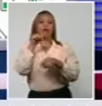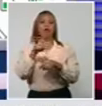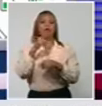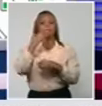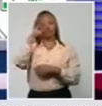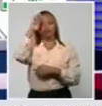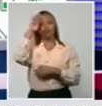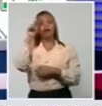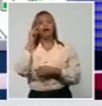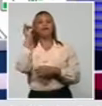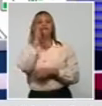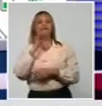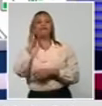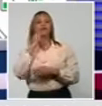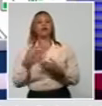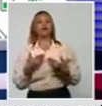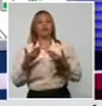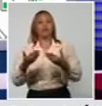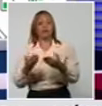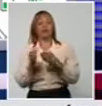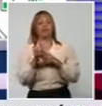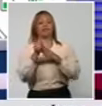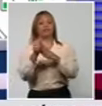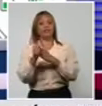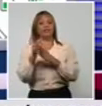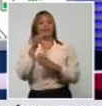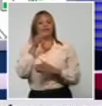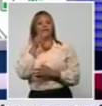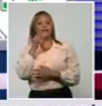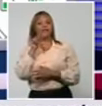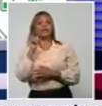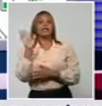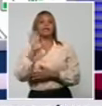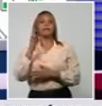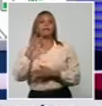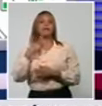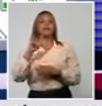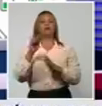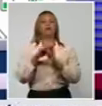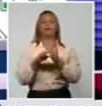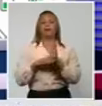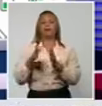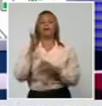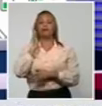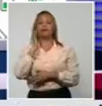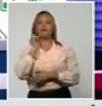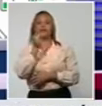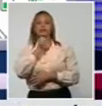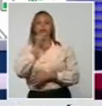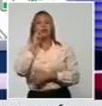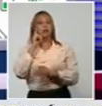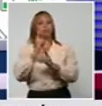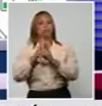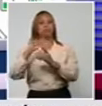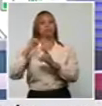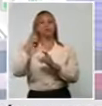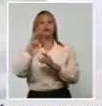este homenaje al líder histórico de la Revolución Cubana, Fidel Castro Ruz, despedimos nuestra conferencia de prensa. Nos vemos mañana a las 9 en